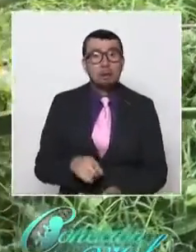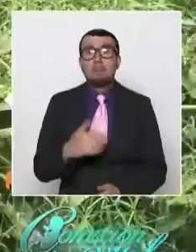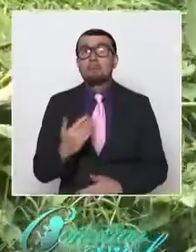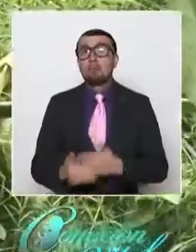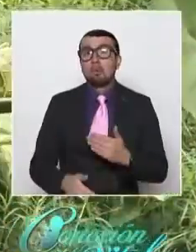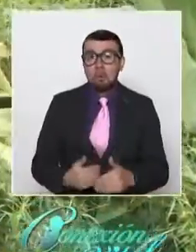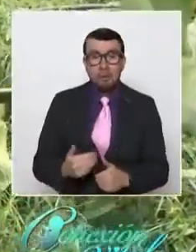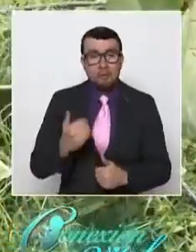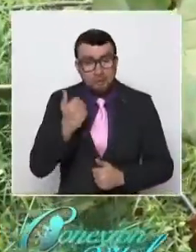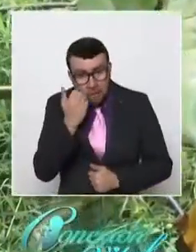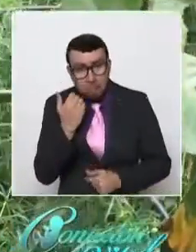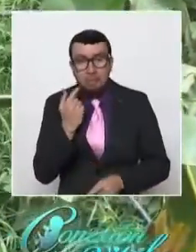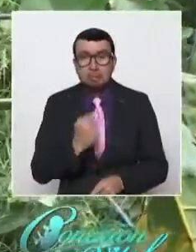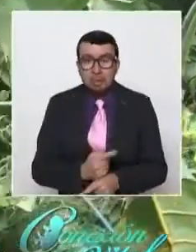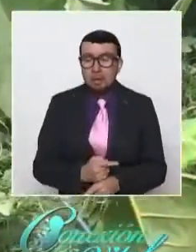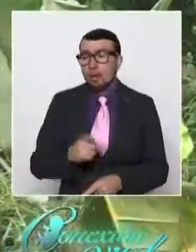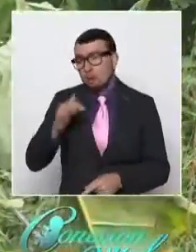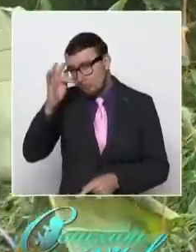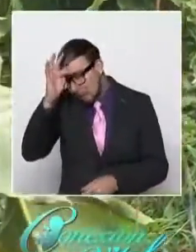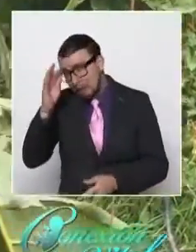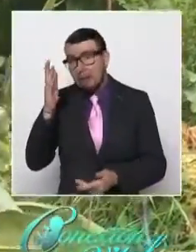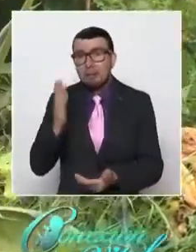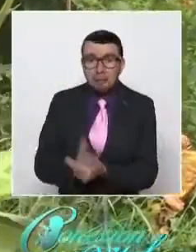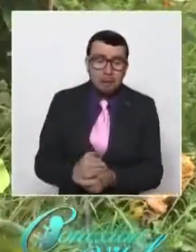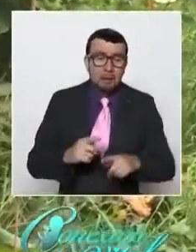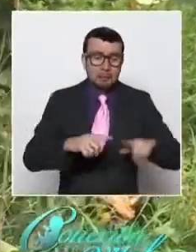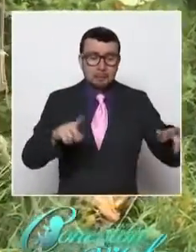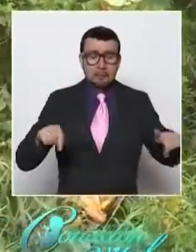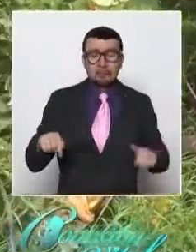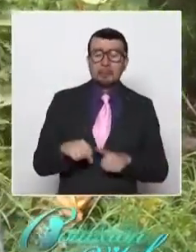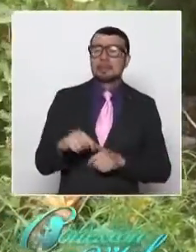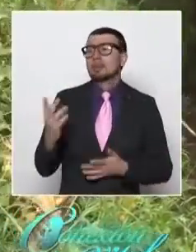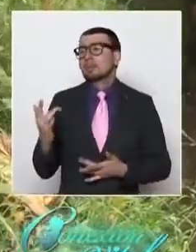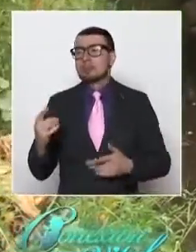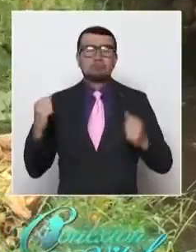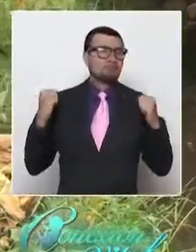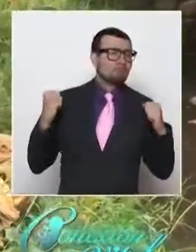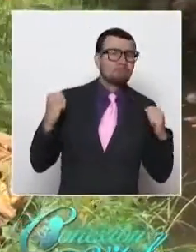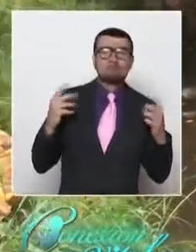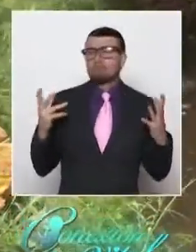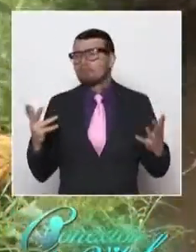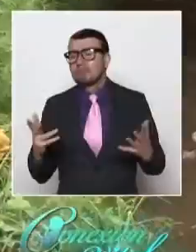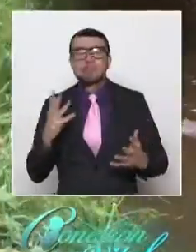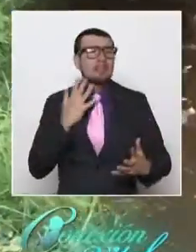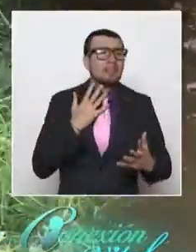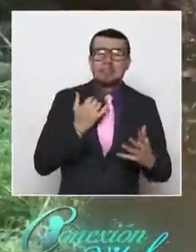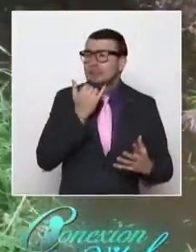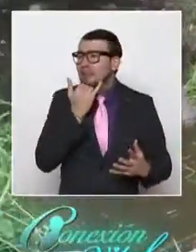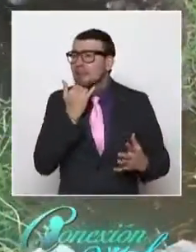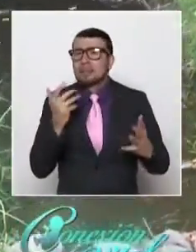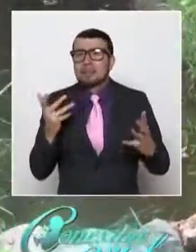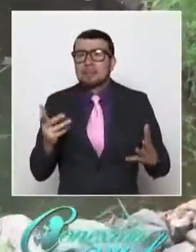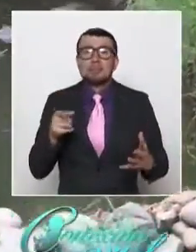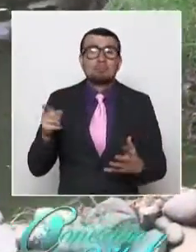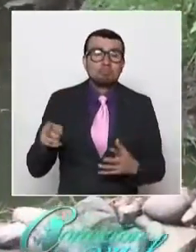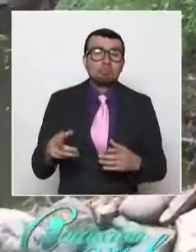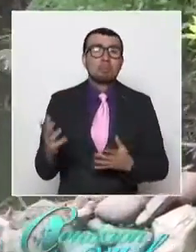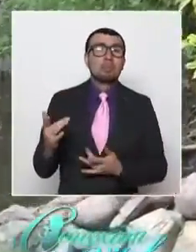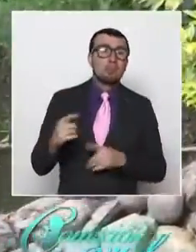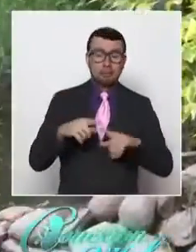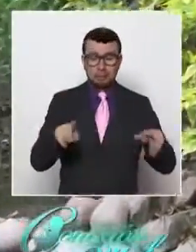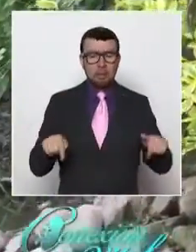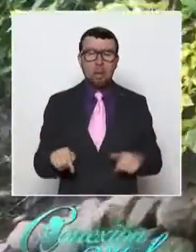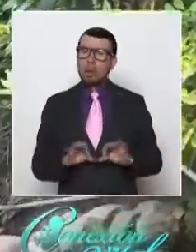enfermedad con el concepto del hospital, de la sala de espera, de la incertidumbre, de la angustia, de la